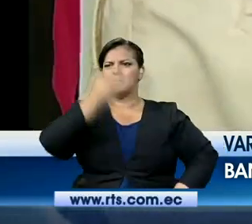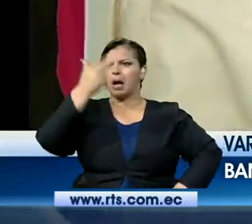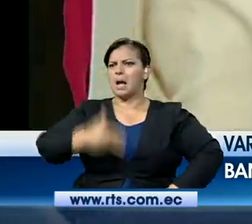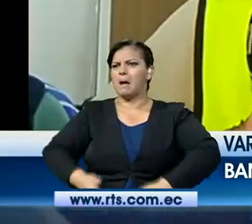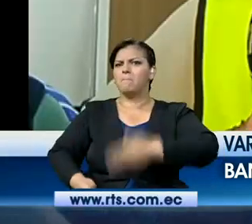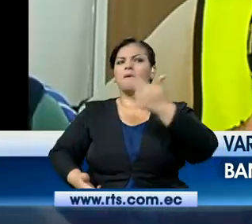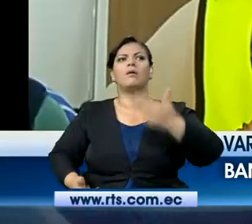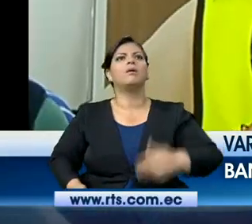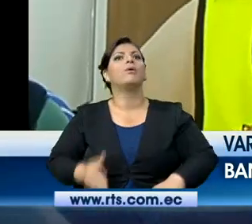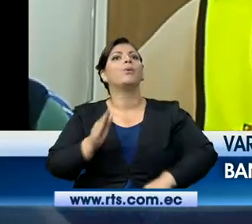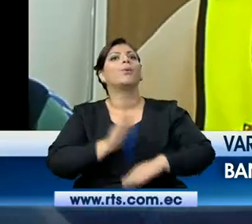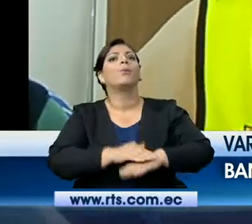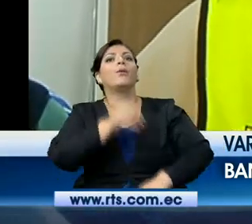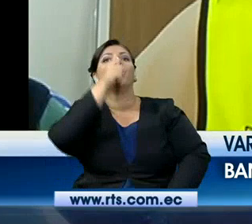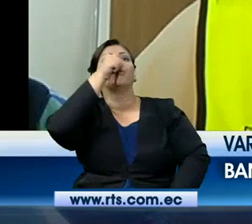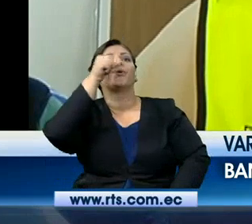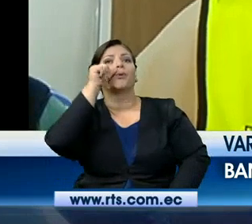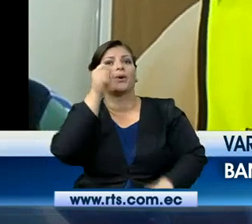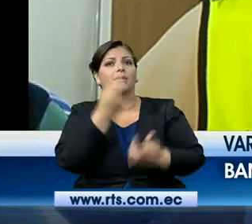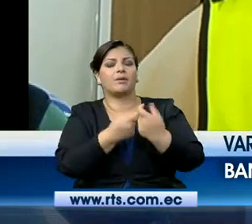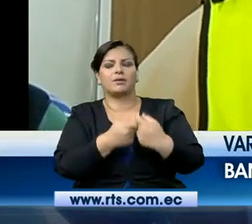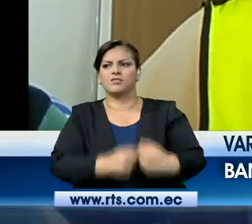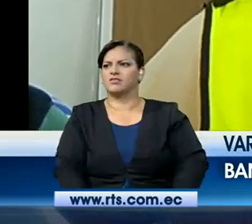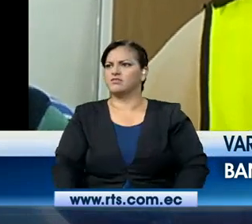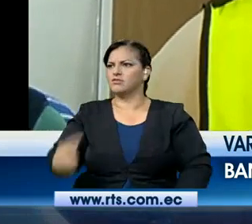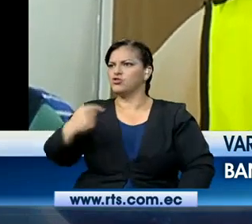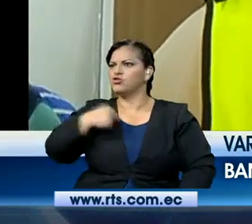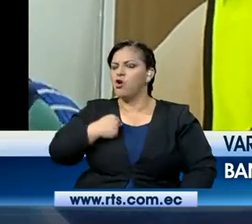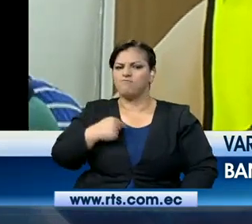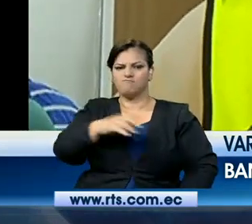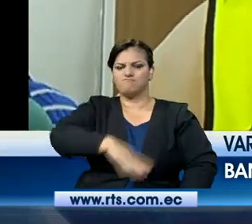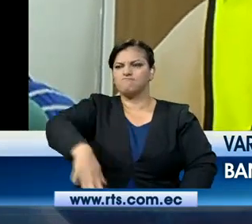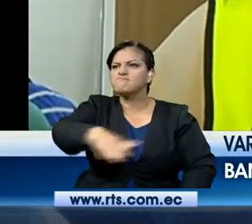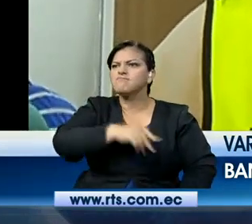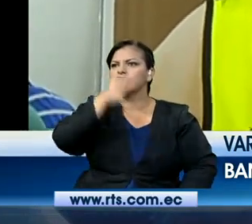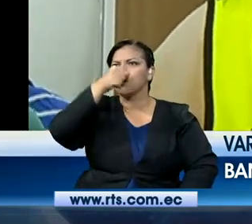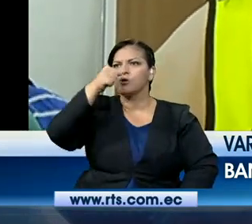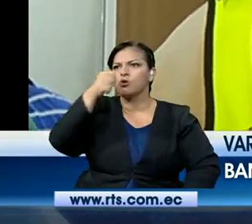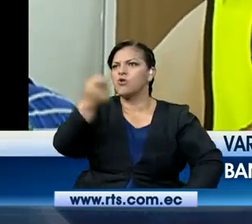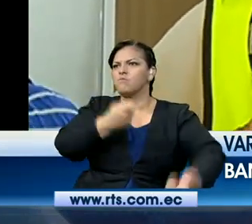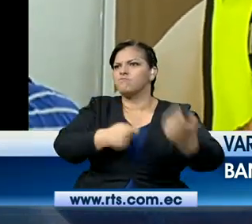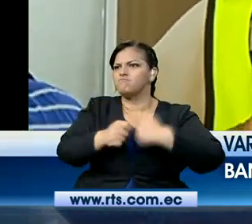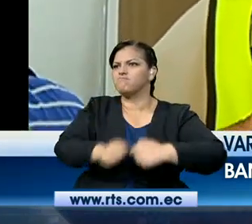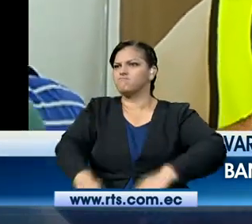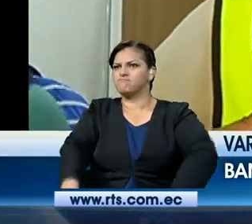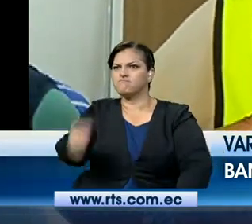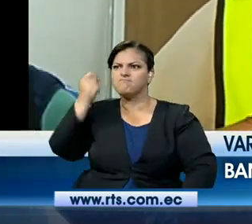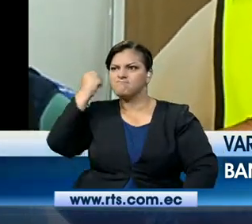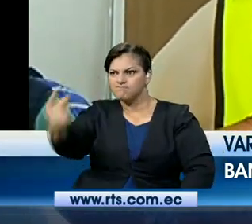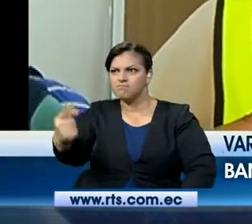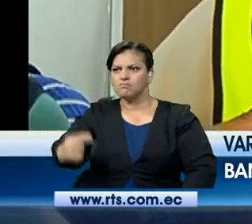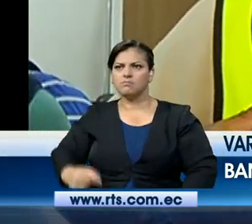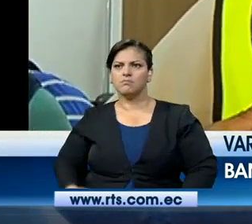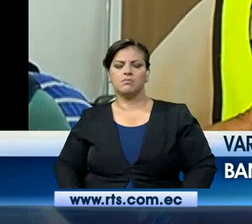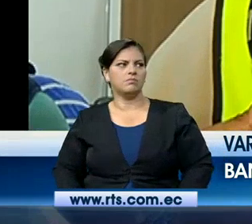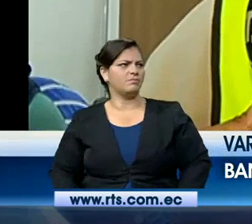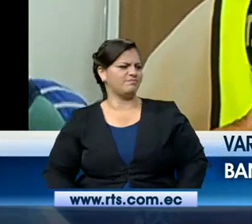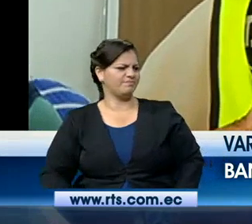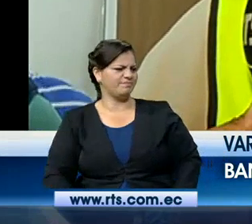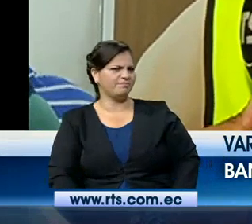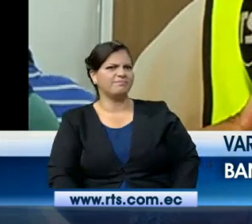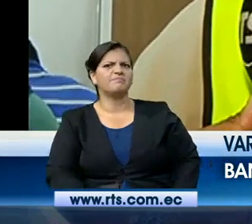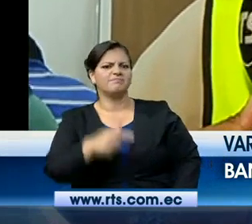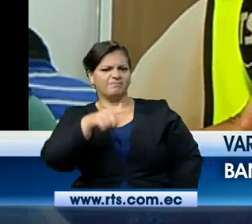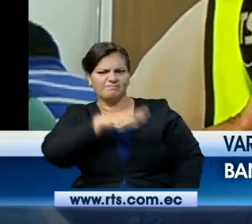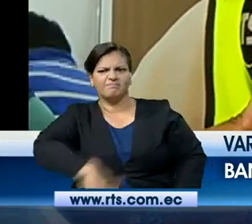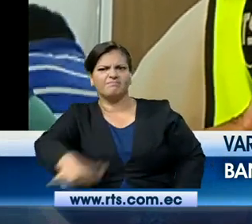Guayaquil. Fue uno de las bandas a buscarle problema al sector del otro bando, ocasionándole disparos.